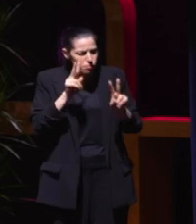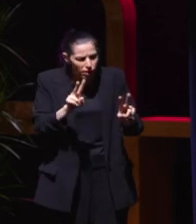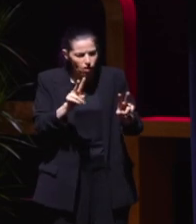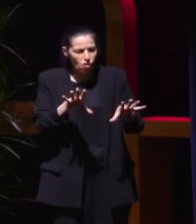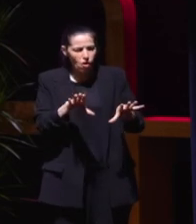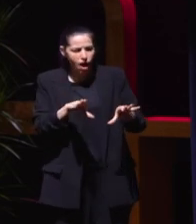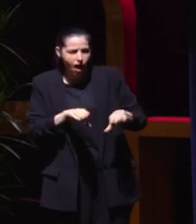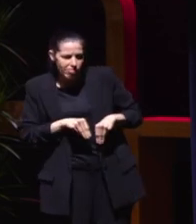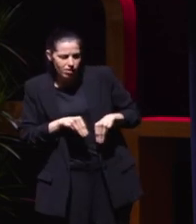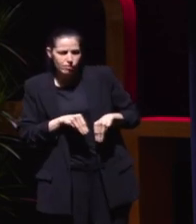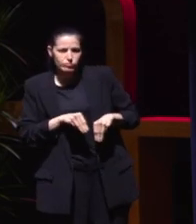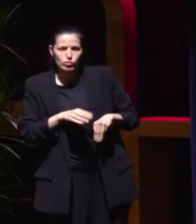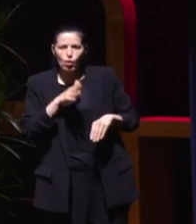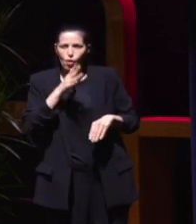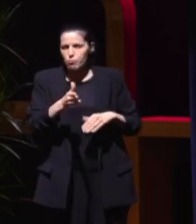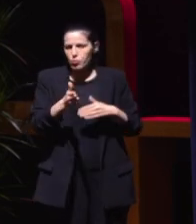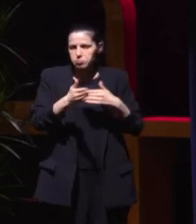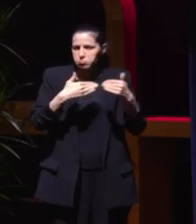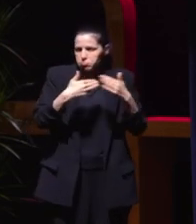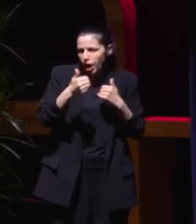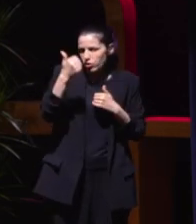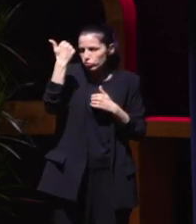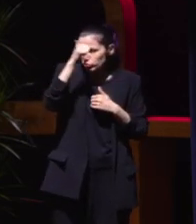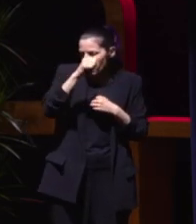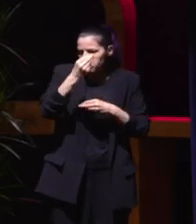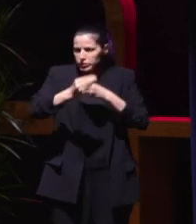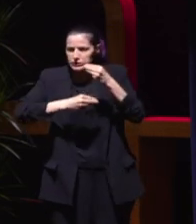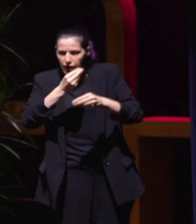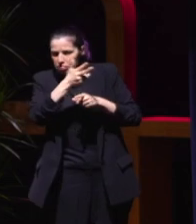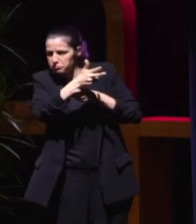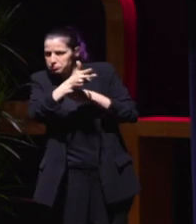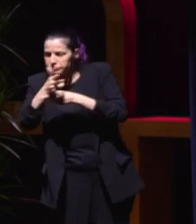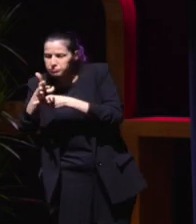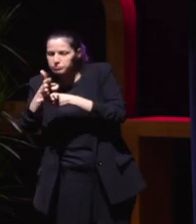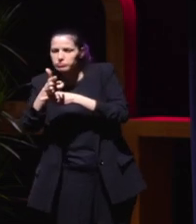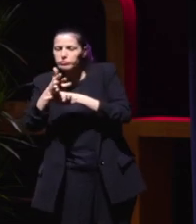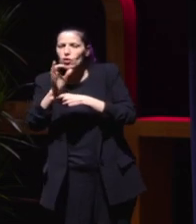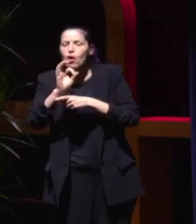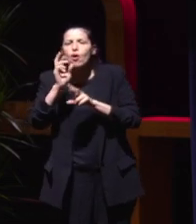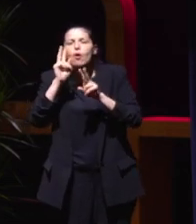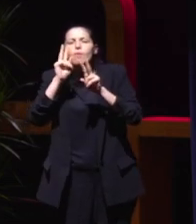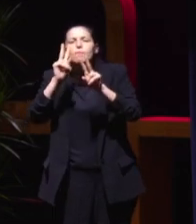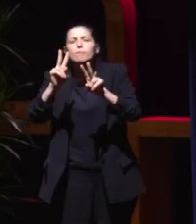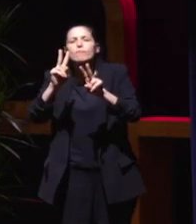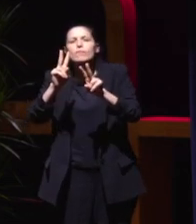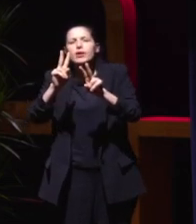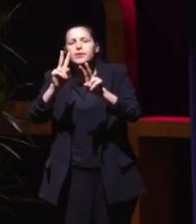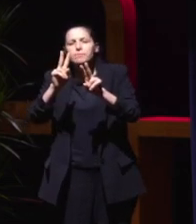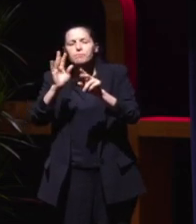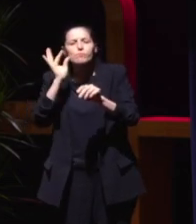aceptando las obras de arte la manera que tiene los cineastas de mirar a las mujeres o sea